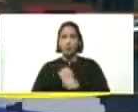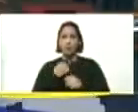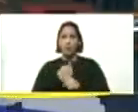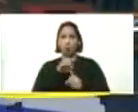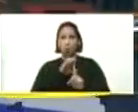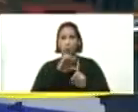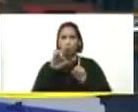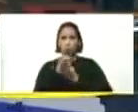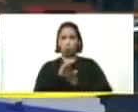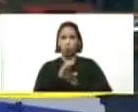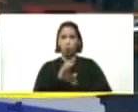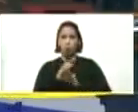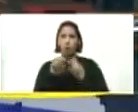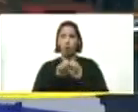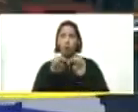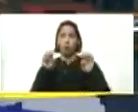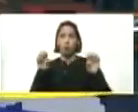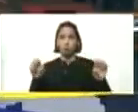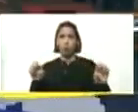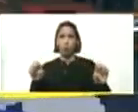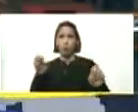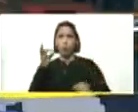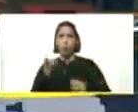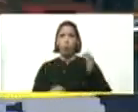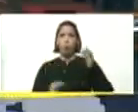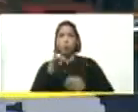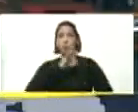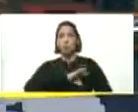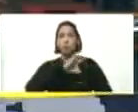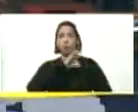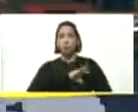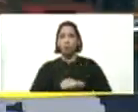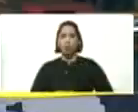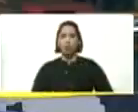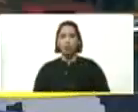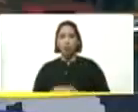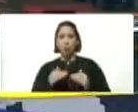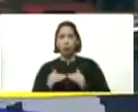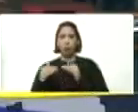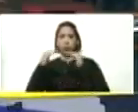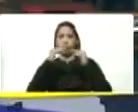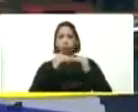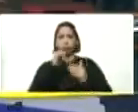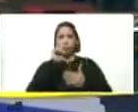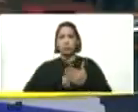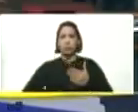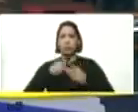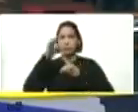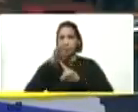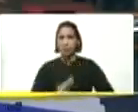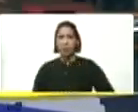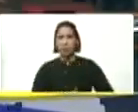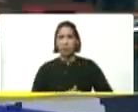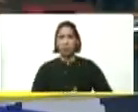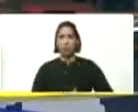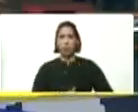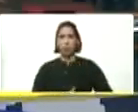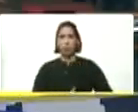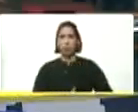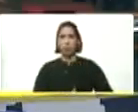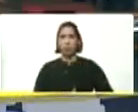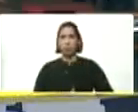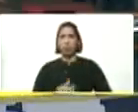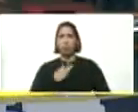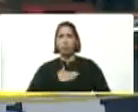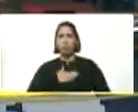cultura, a la educación, a la justicia social y a la igualdad sin discriminación ni